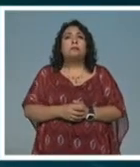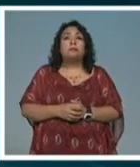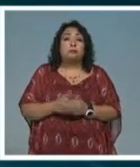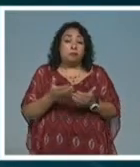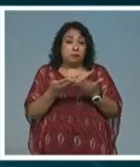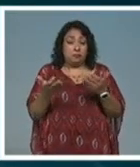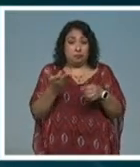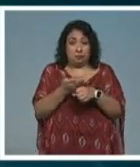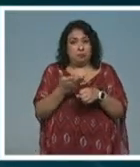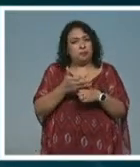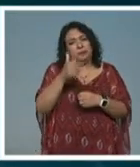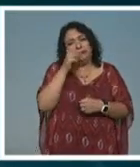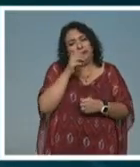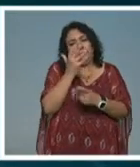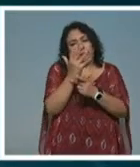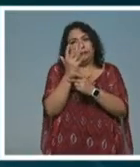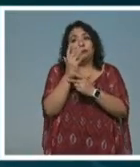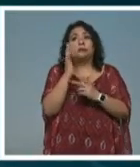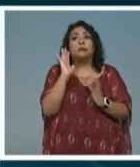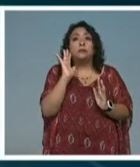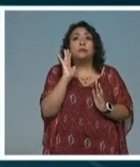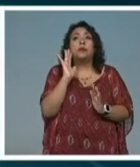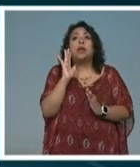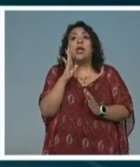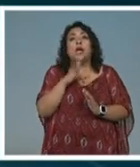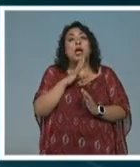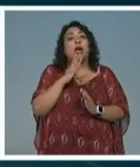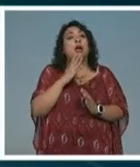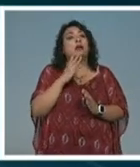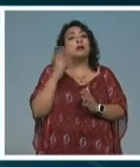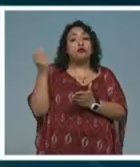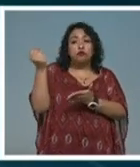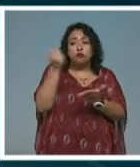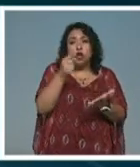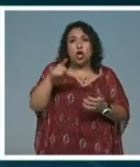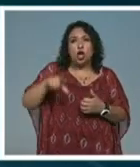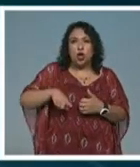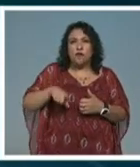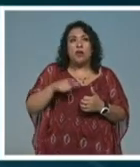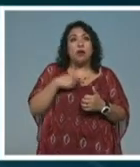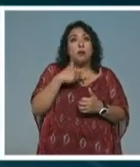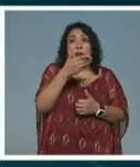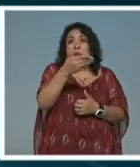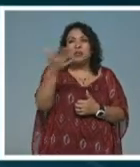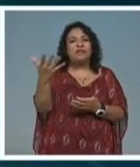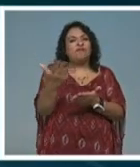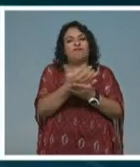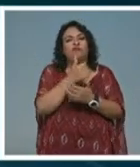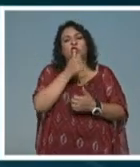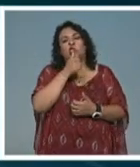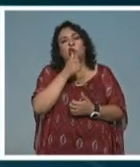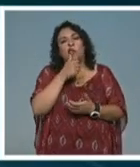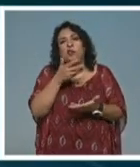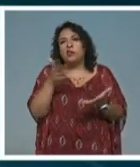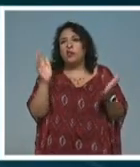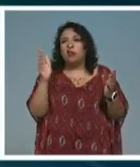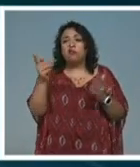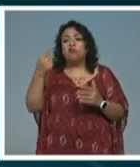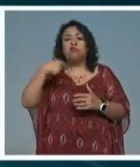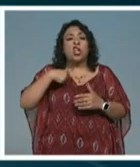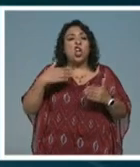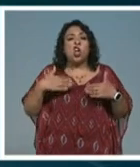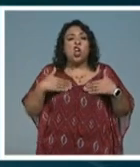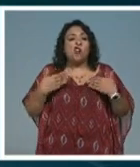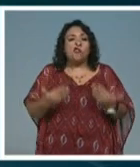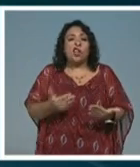Hasta ahorita, como siempre decimos, hemos aplicado a todos los fondos del gobierno, no hemos ganado ninguno. No creen en nosotros,